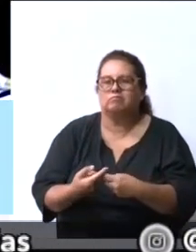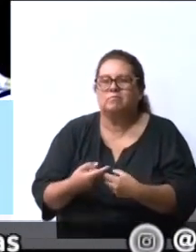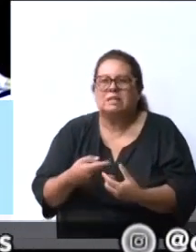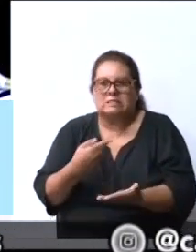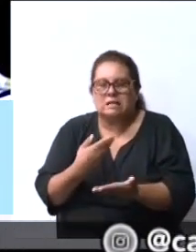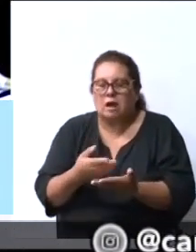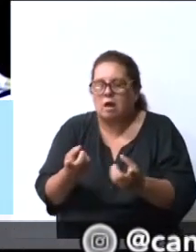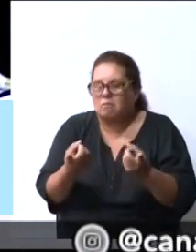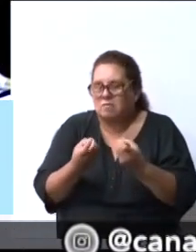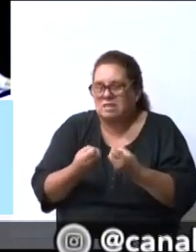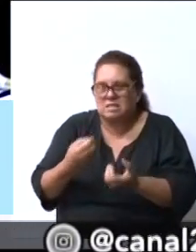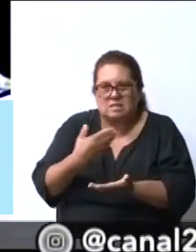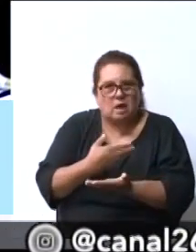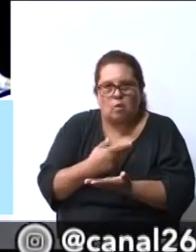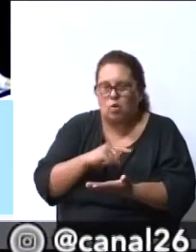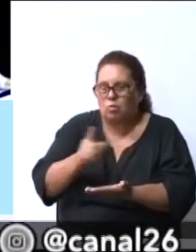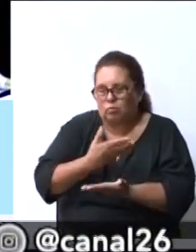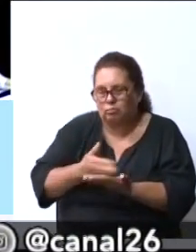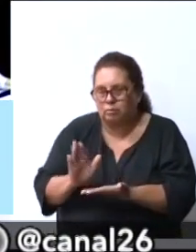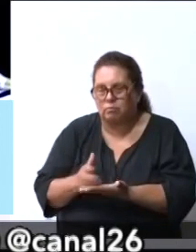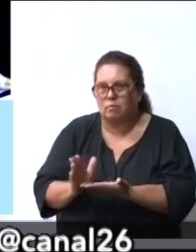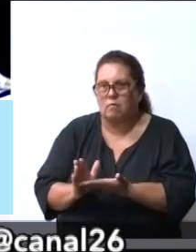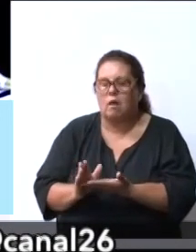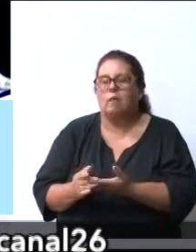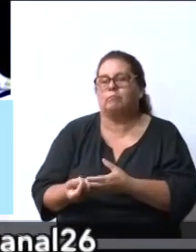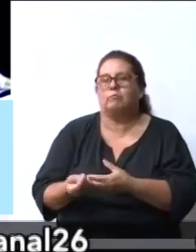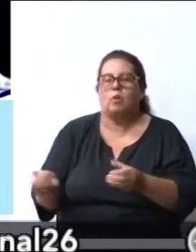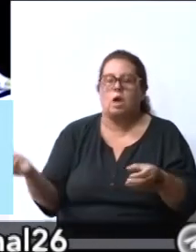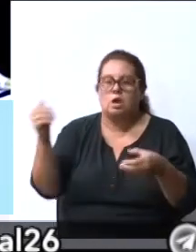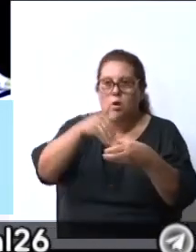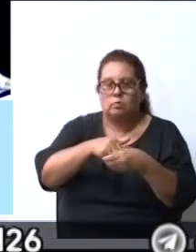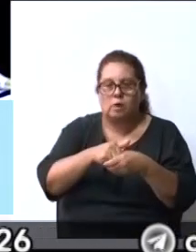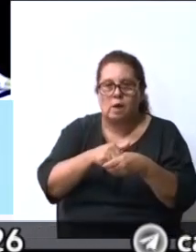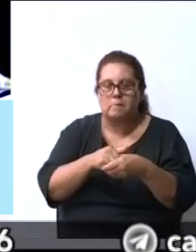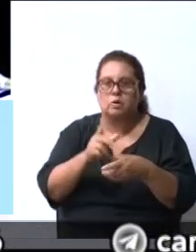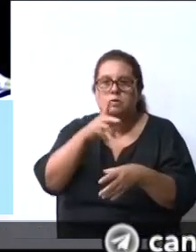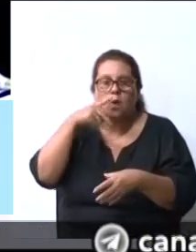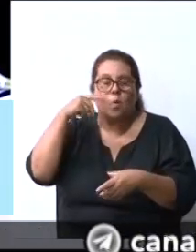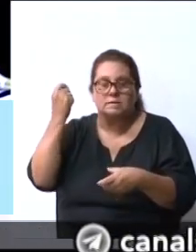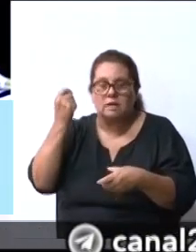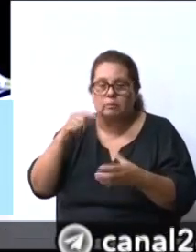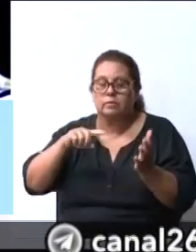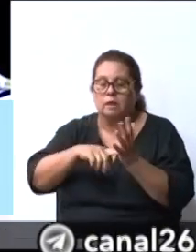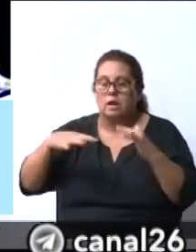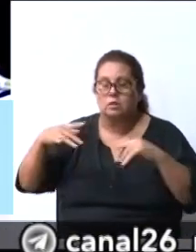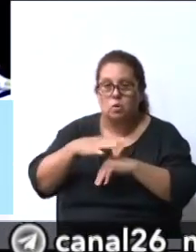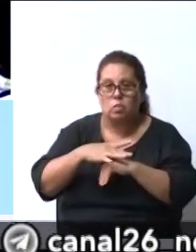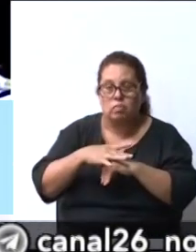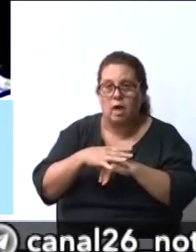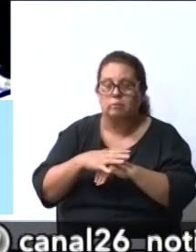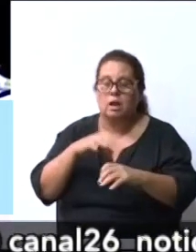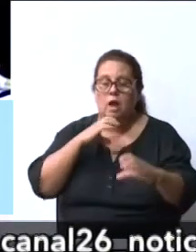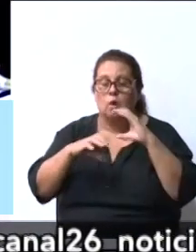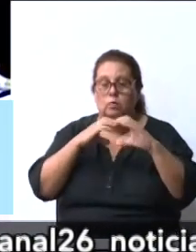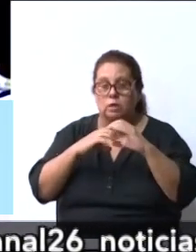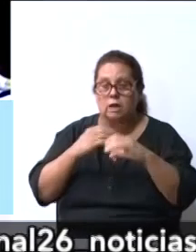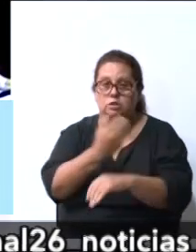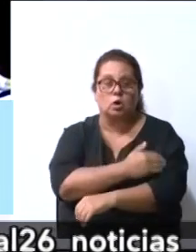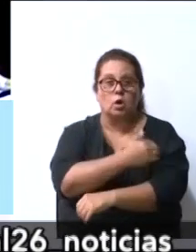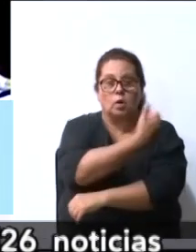Incorporamos tecnología como el BOTI, que es el WhatsApp de la ciudad, que vinculó como nunca a los vecinos y el gobierno y